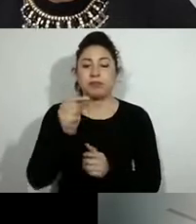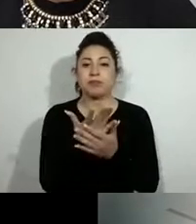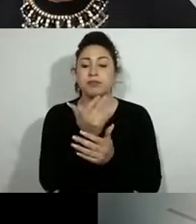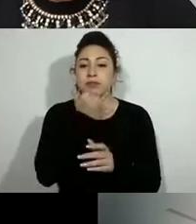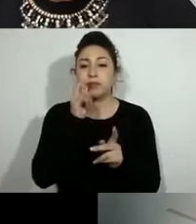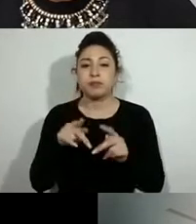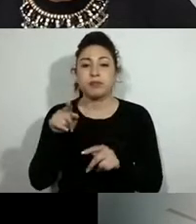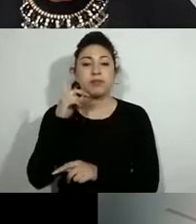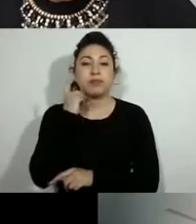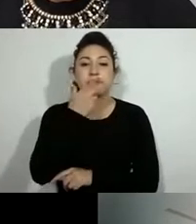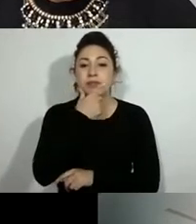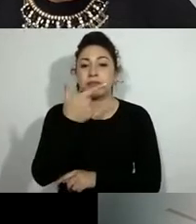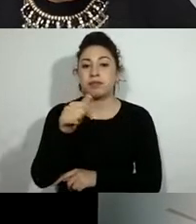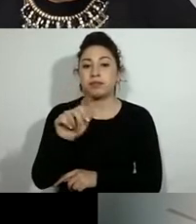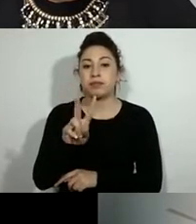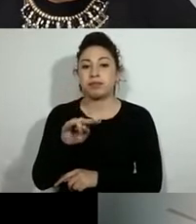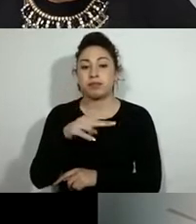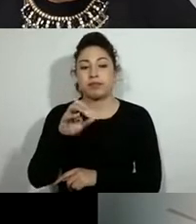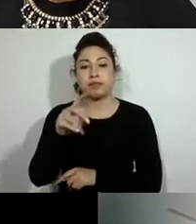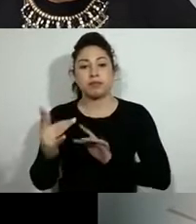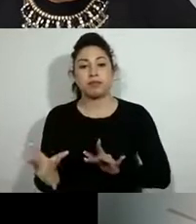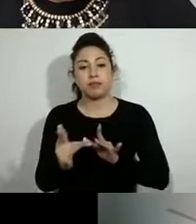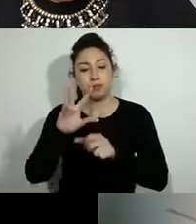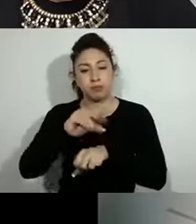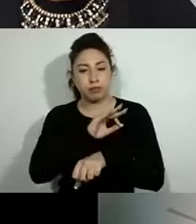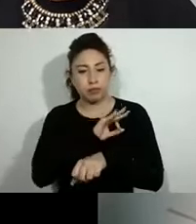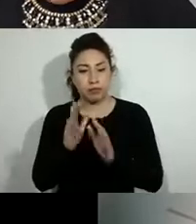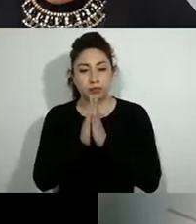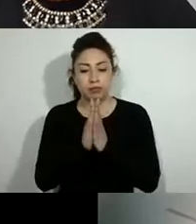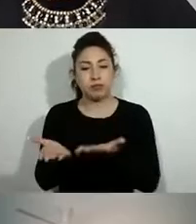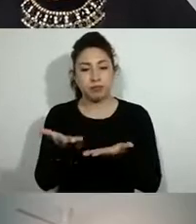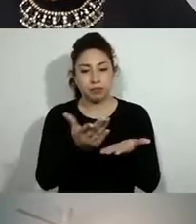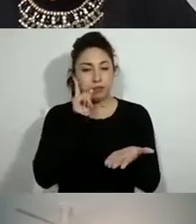Jorge Gaviño, que me está pidiendo acceder, por favor. Adelante, diputada.